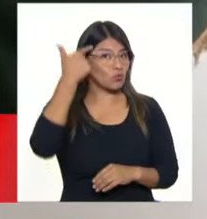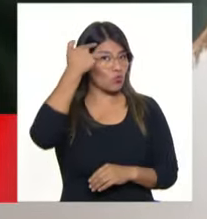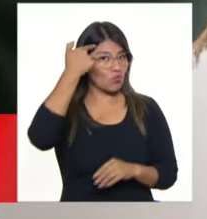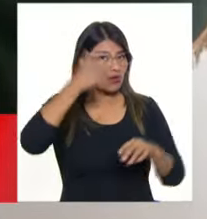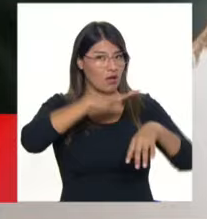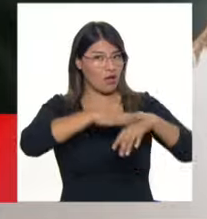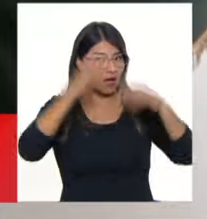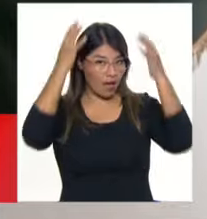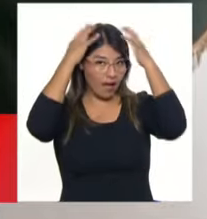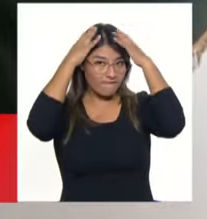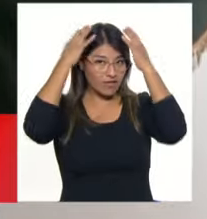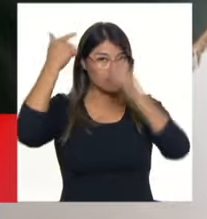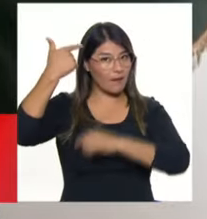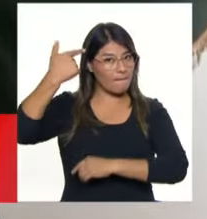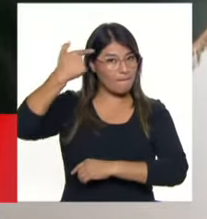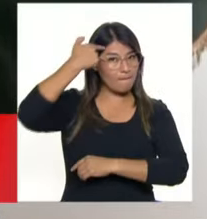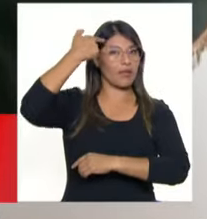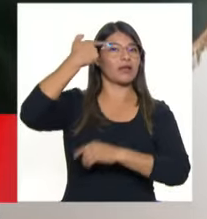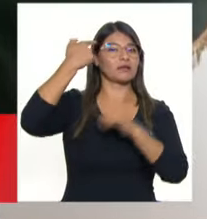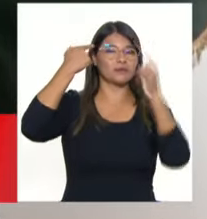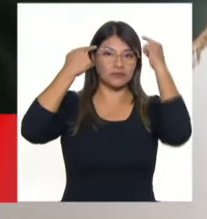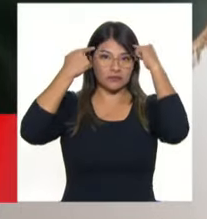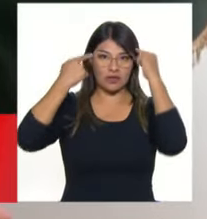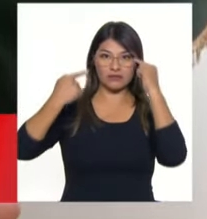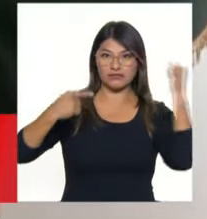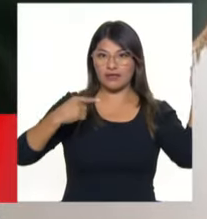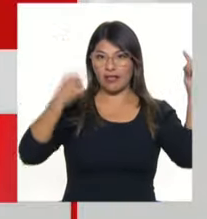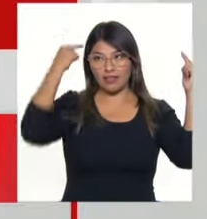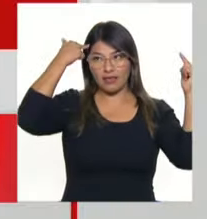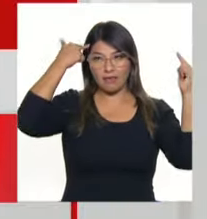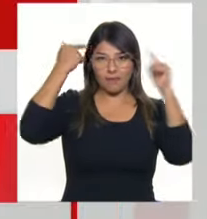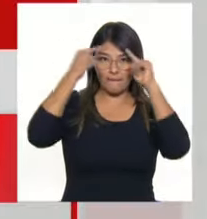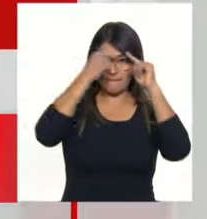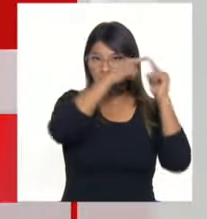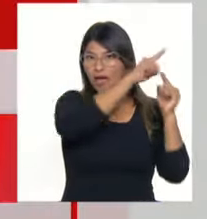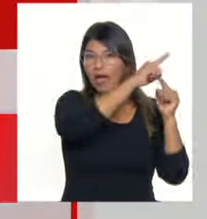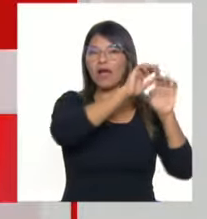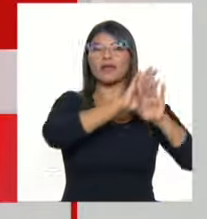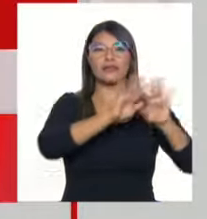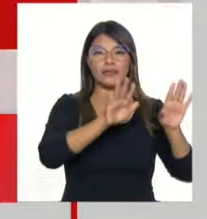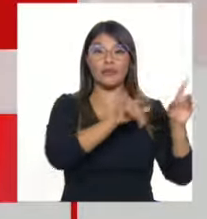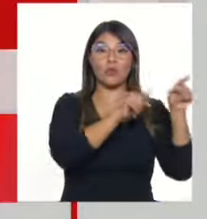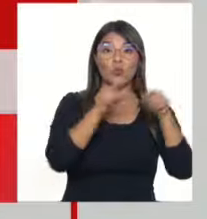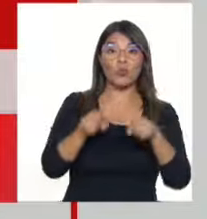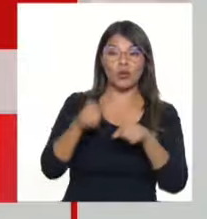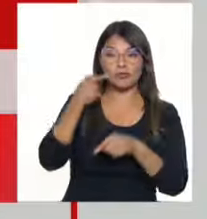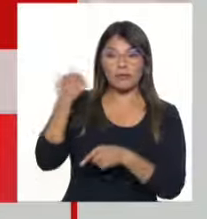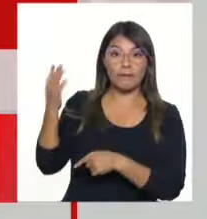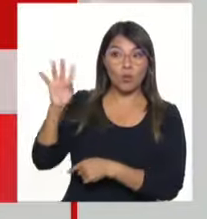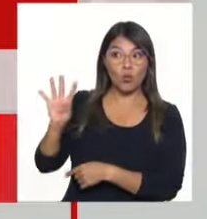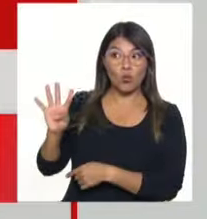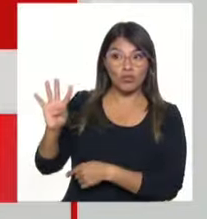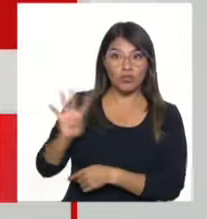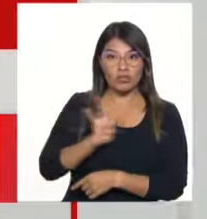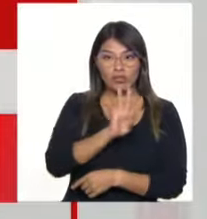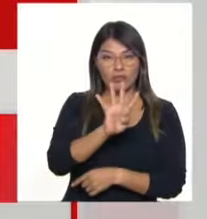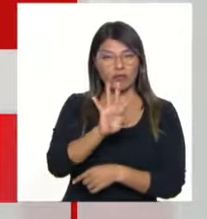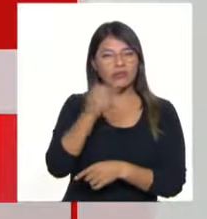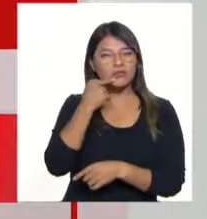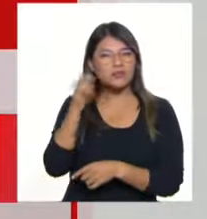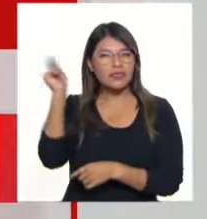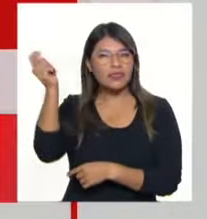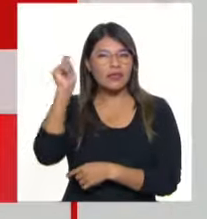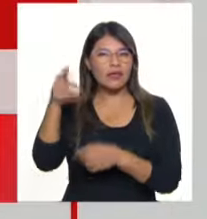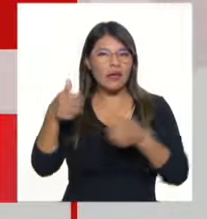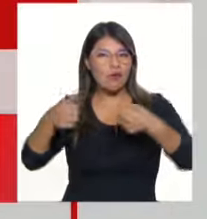de fuego en la cabeza con entrada y salida, ¿no?, por el occipital. Según testigos, cuatro personas llegaron en dos motos. Dos de